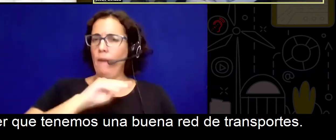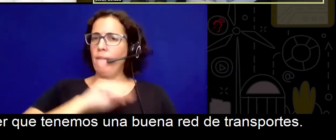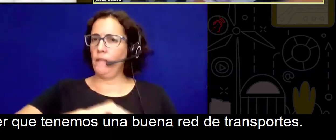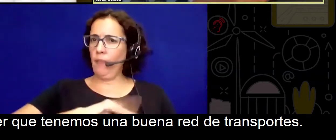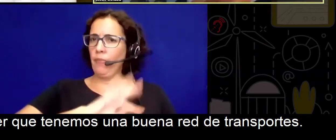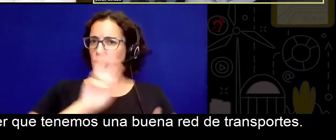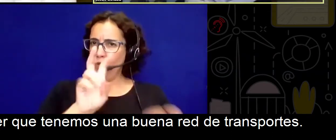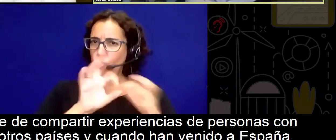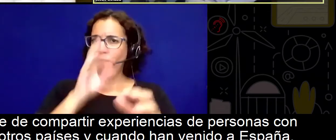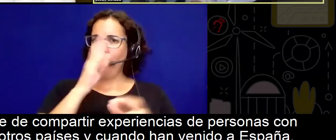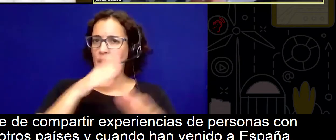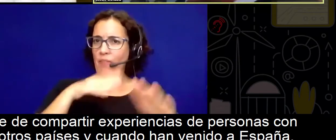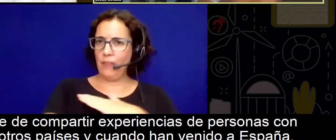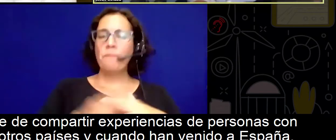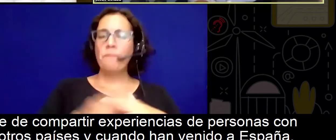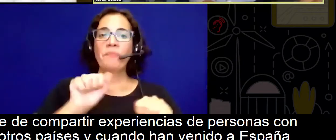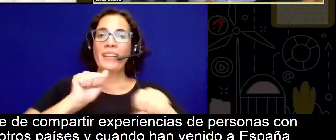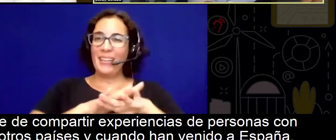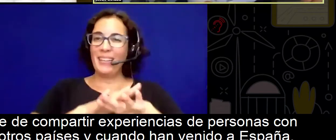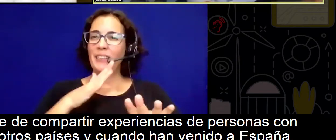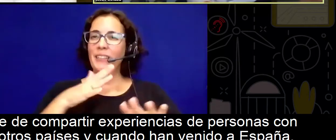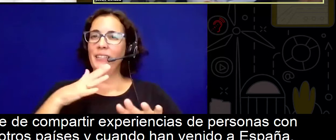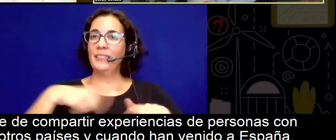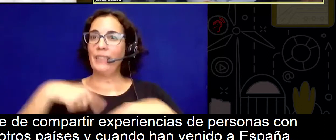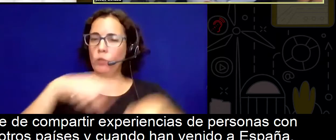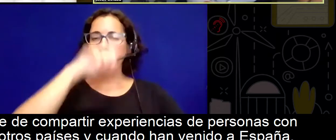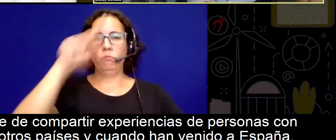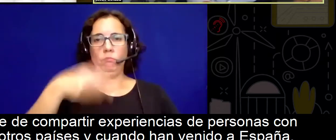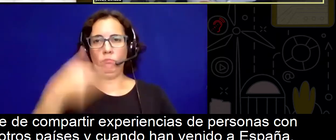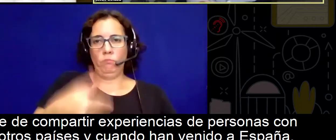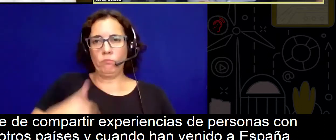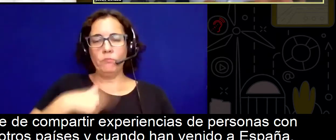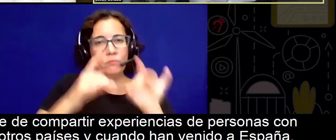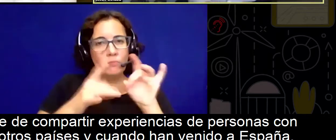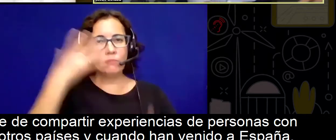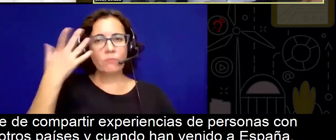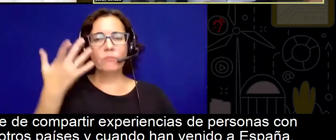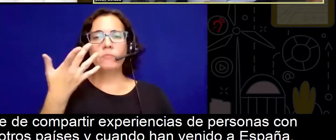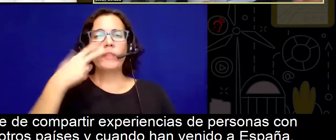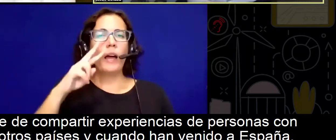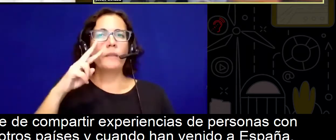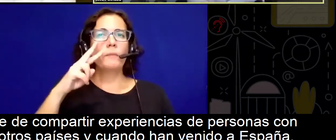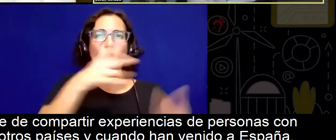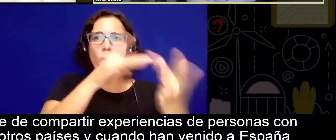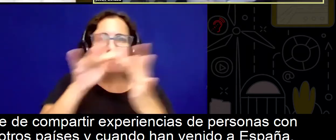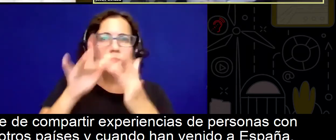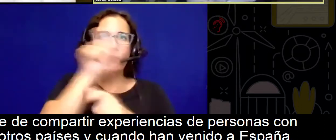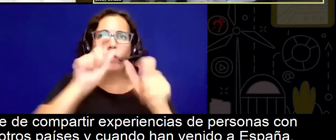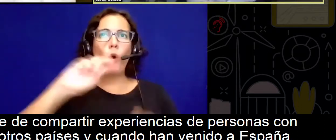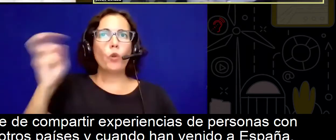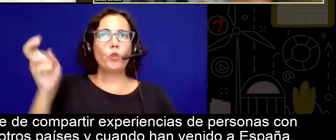red de transportes también. Yo he tenido la suerte de compartir experiencias con personas con discapacidad de otros países y cuando me han comentado que han venido a